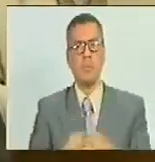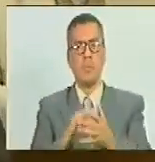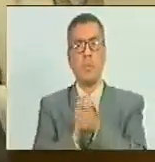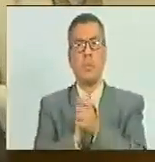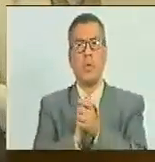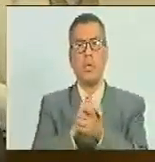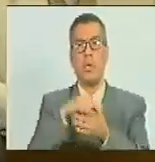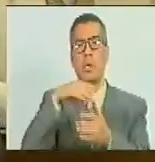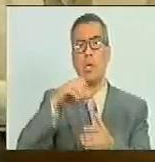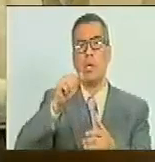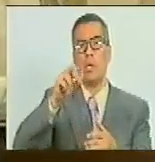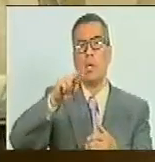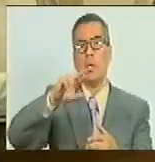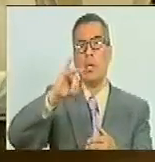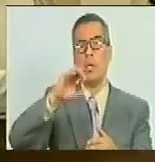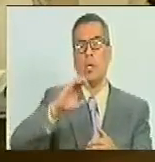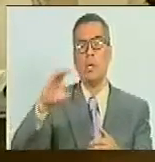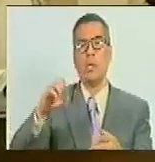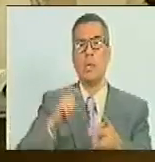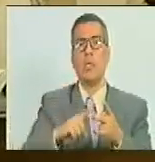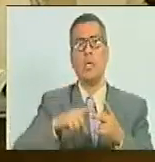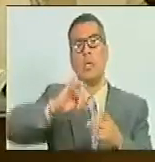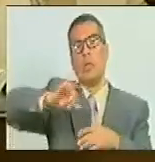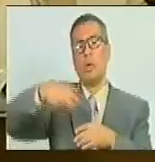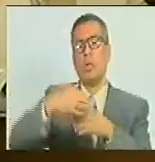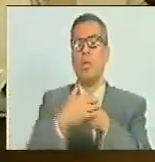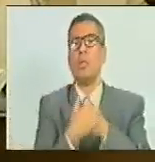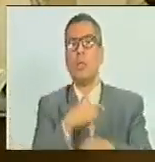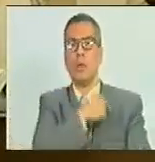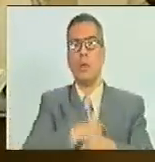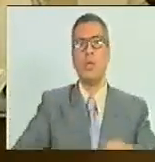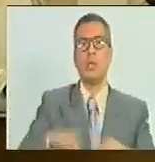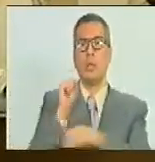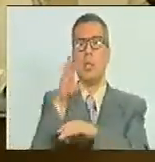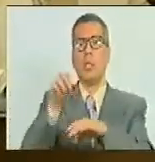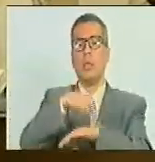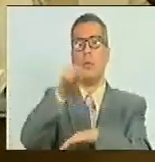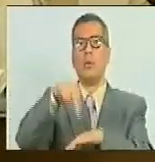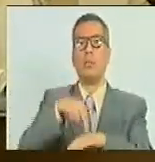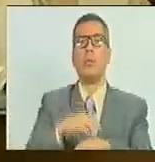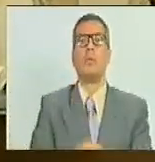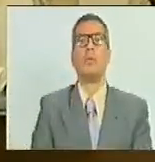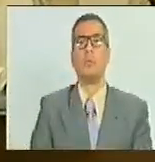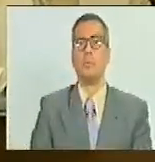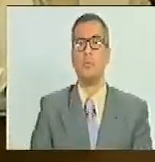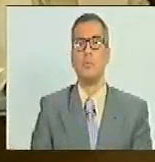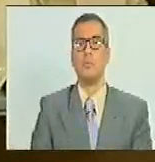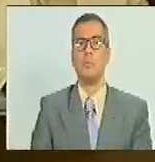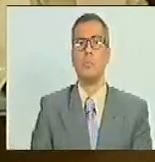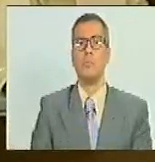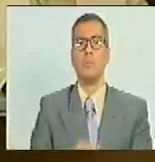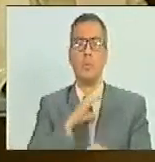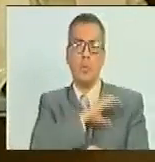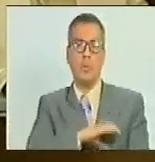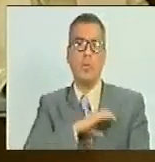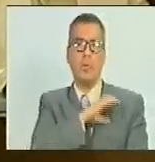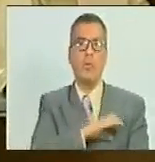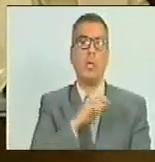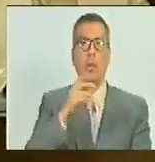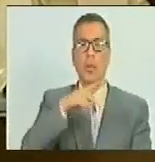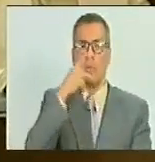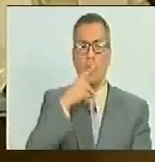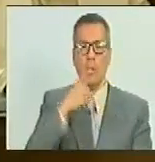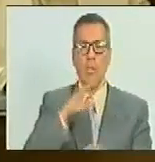compañera América, segunda vicepresidente, y Jorge Rodríguez, presidente de la Asamblea Nacional. La Comisión de